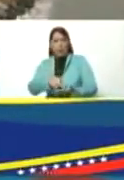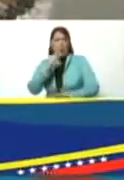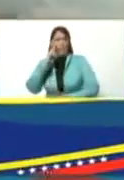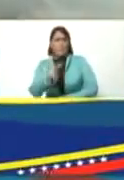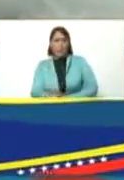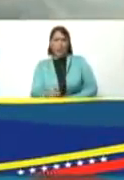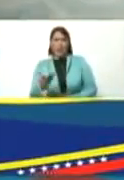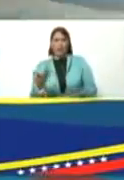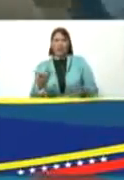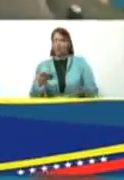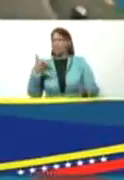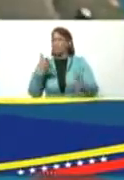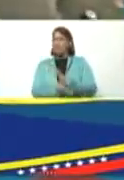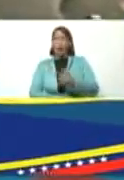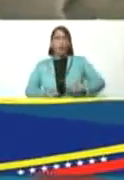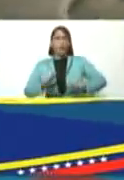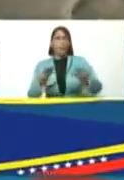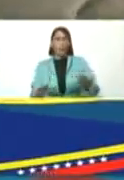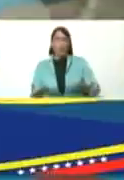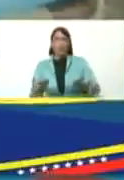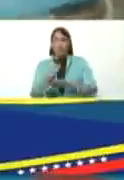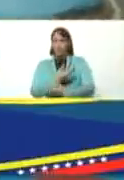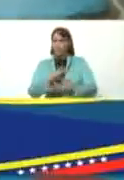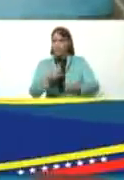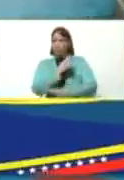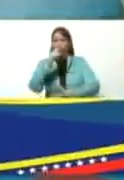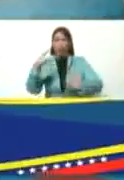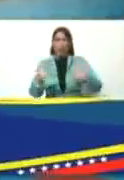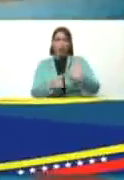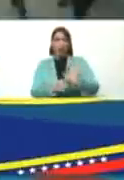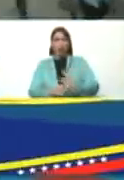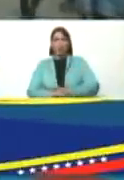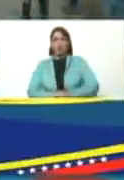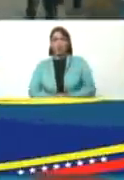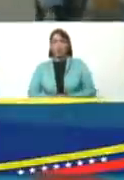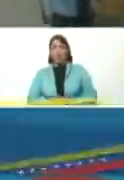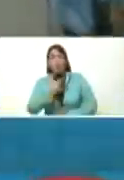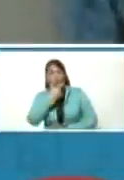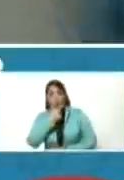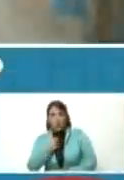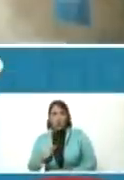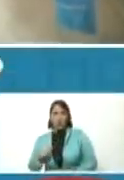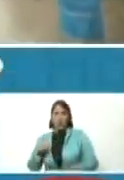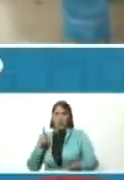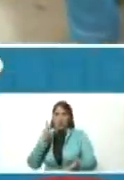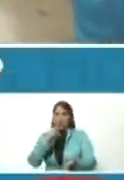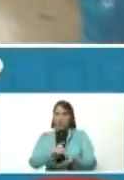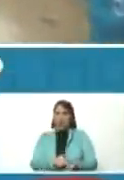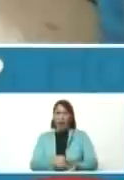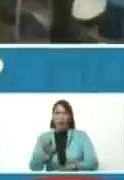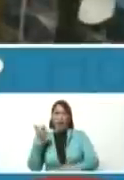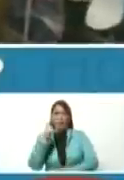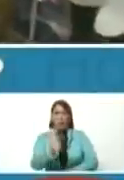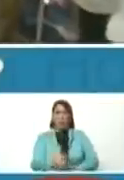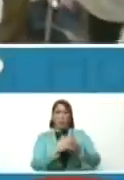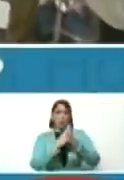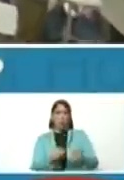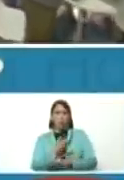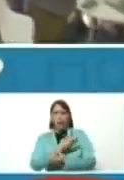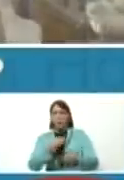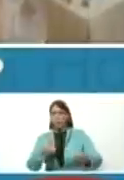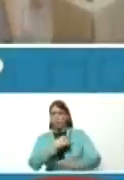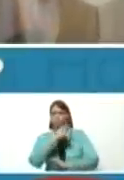que ustedes tienen, que ha sido un éxito total. La facilidad de llegada, el transporte, todo, un éxito